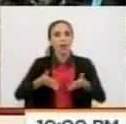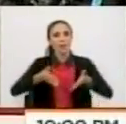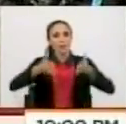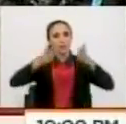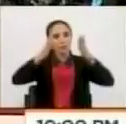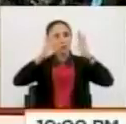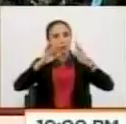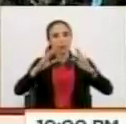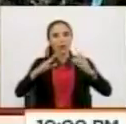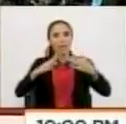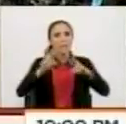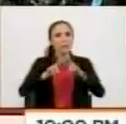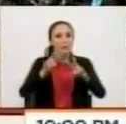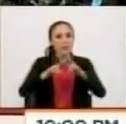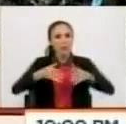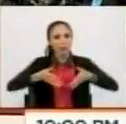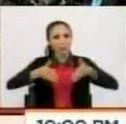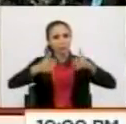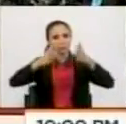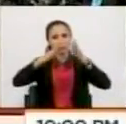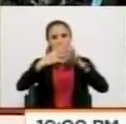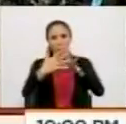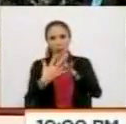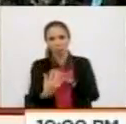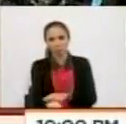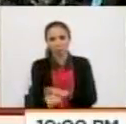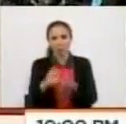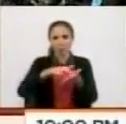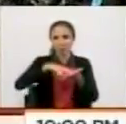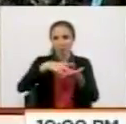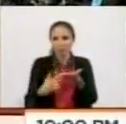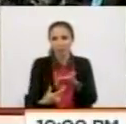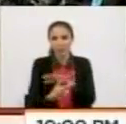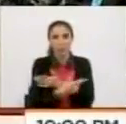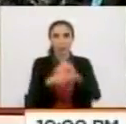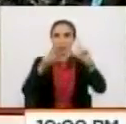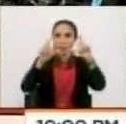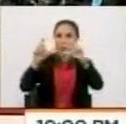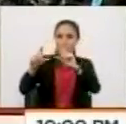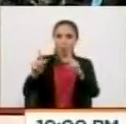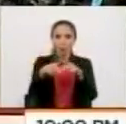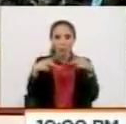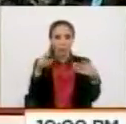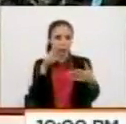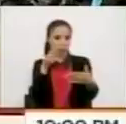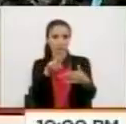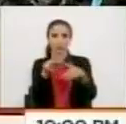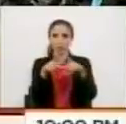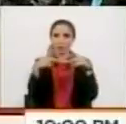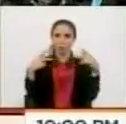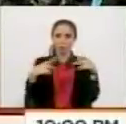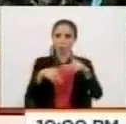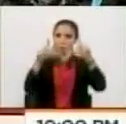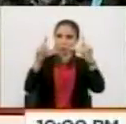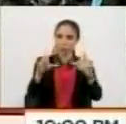Viviendo en Fuerte Tiuna. Fue en Semana Santa, ¿no? Sí. Foto de primera plana en los periódicos y ella puso la